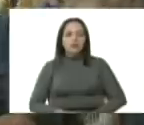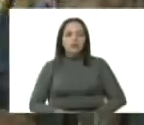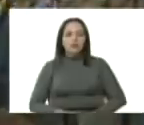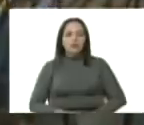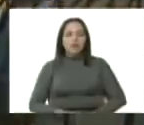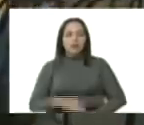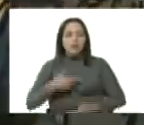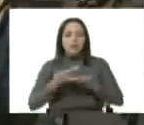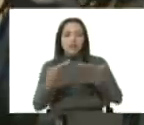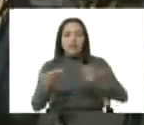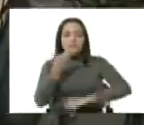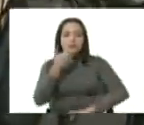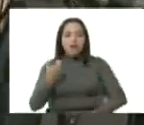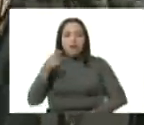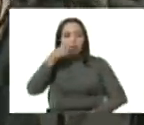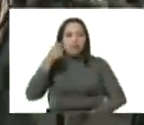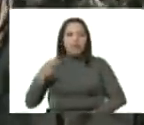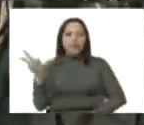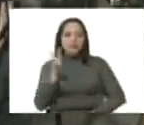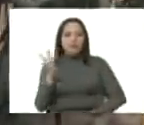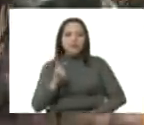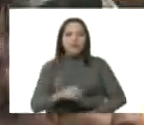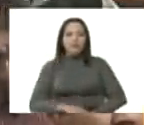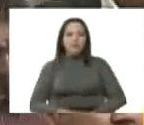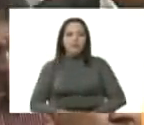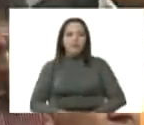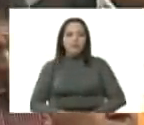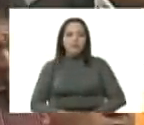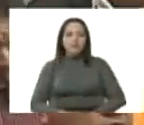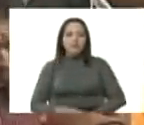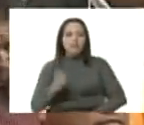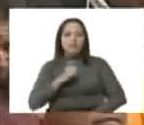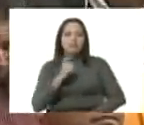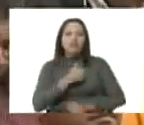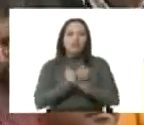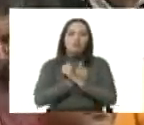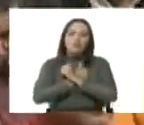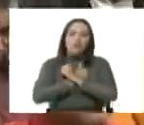Venezuela. Se lo pido con amor.